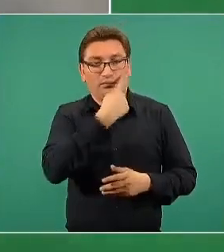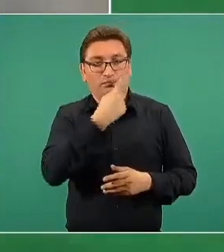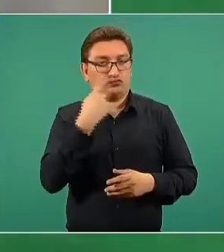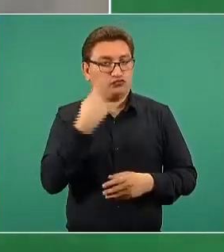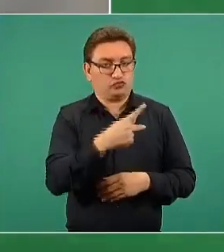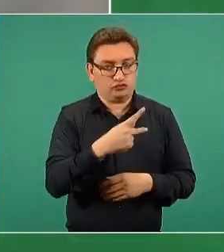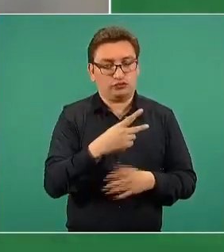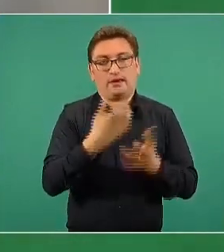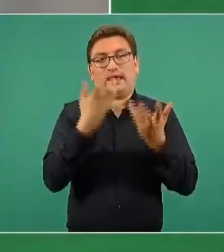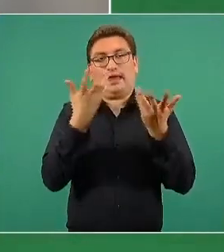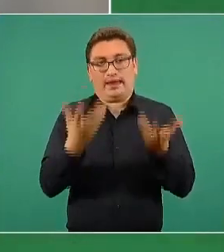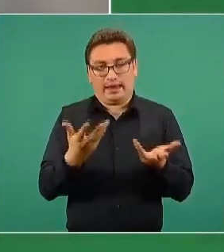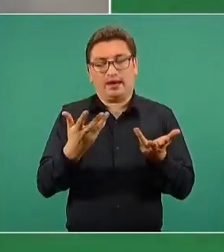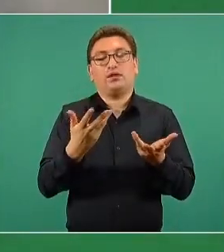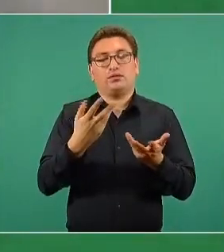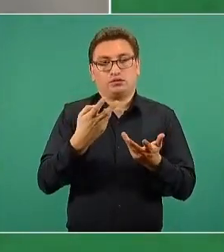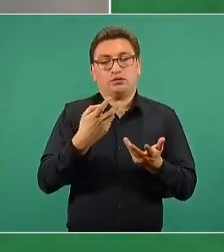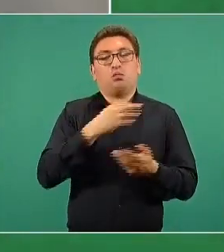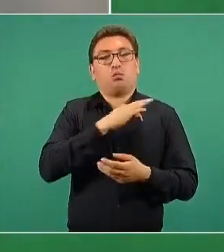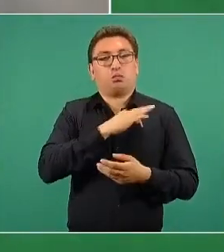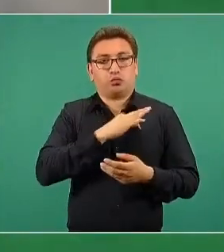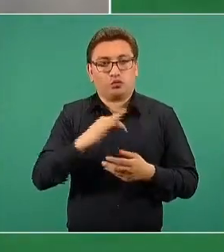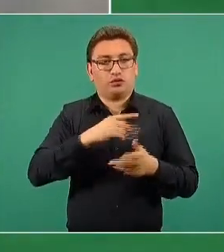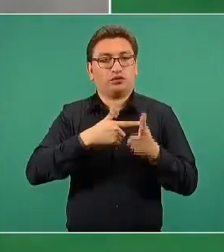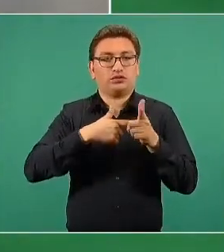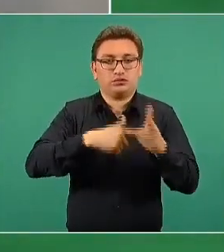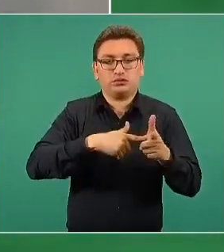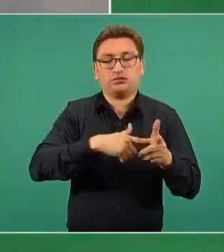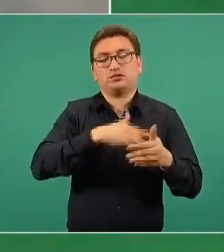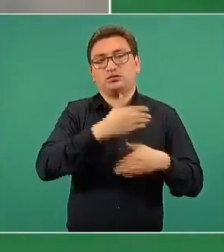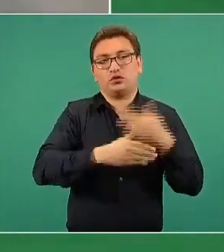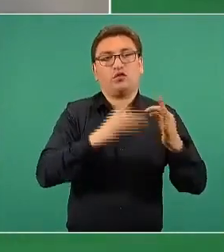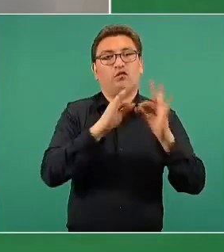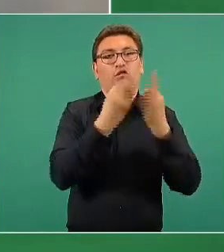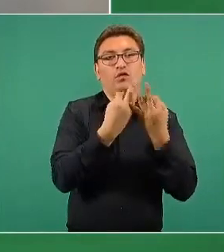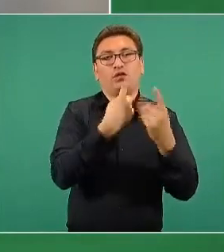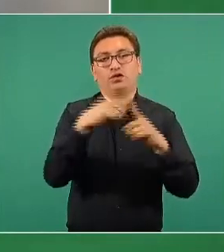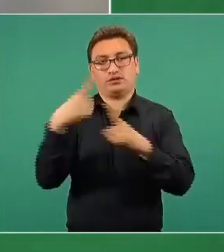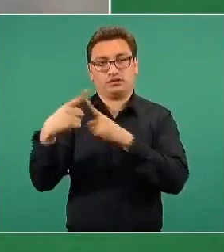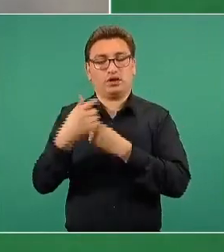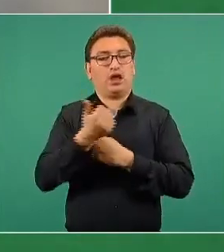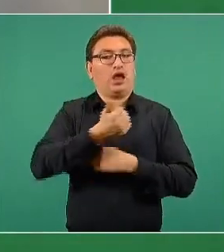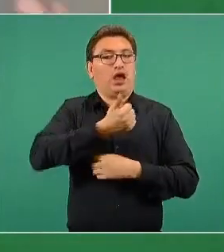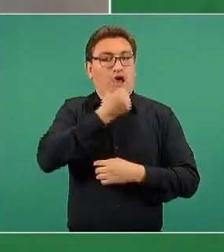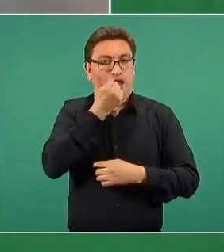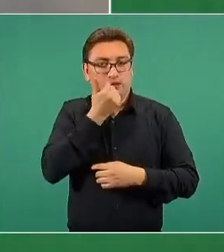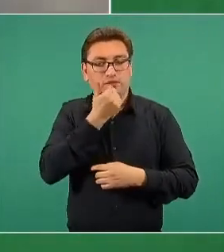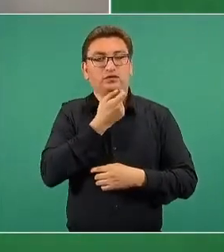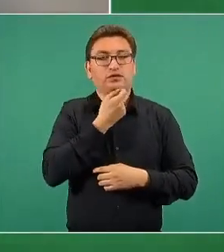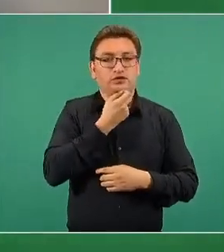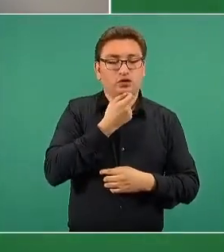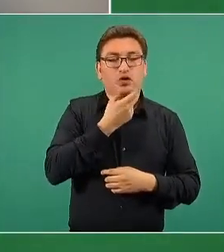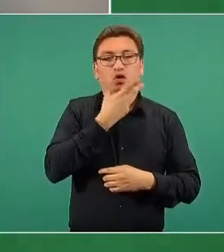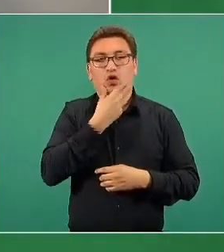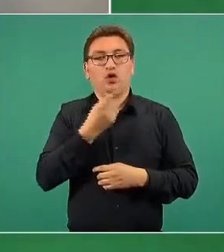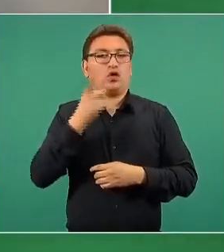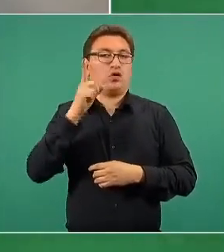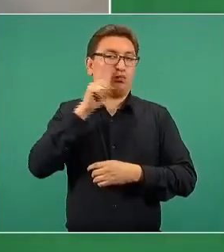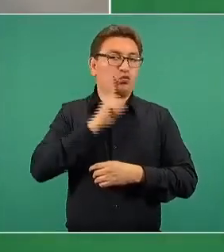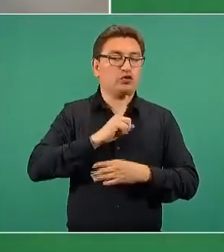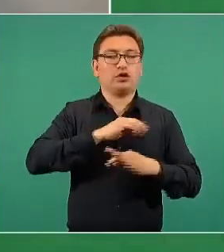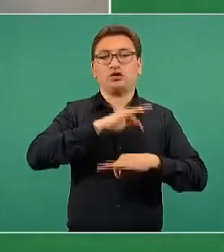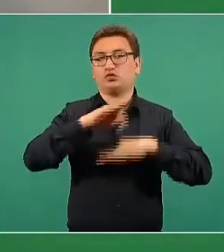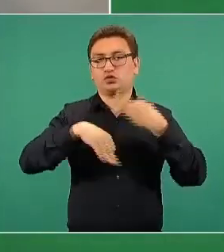con diferentes estrategias para que alumnas y alumnos no tengan